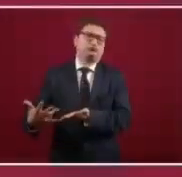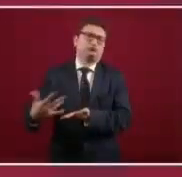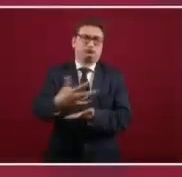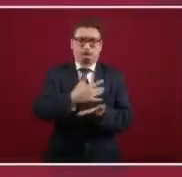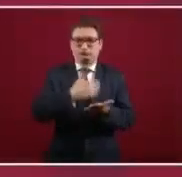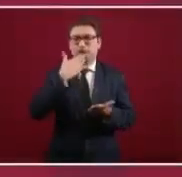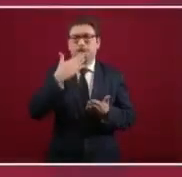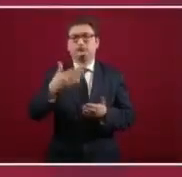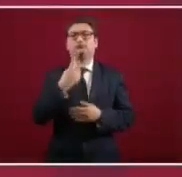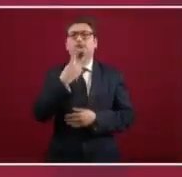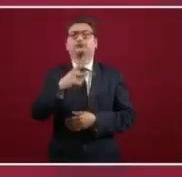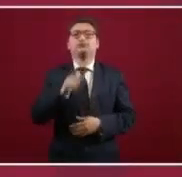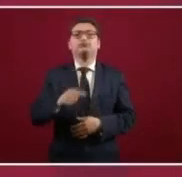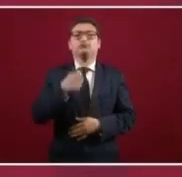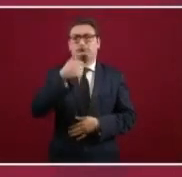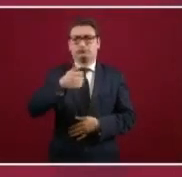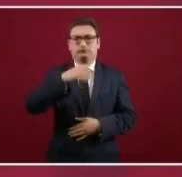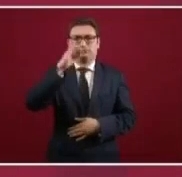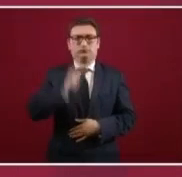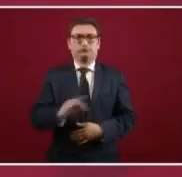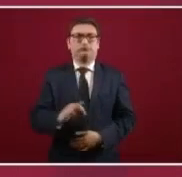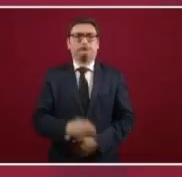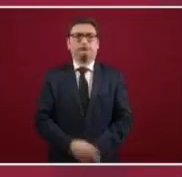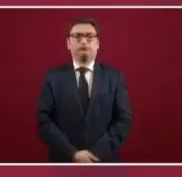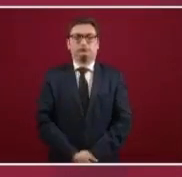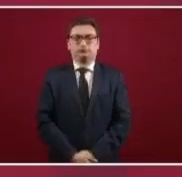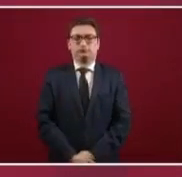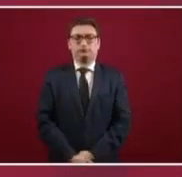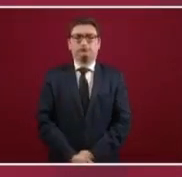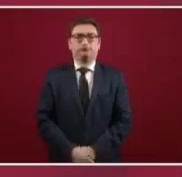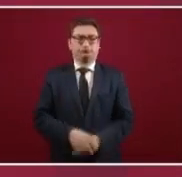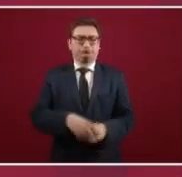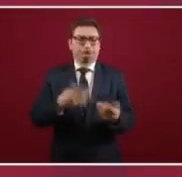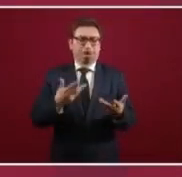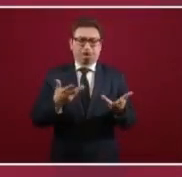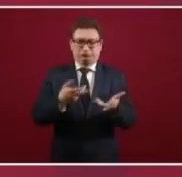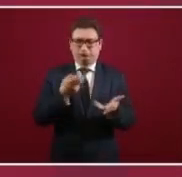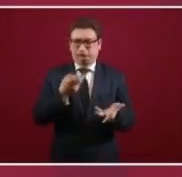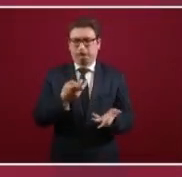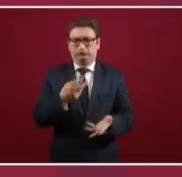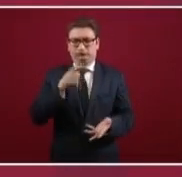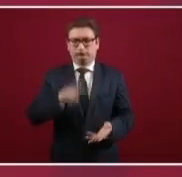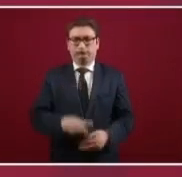en 2.6 por ciento en términos reales